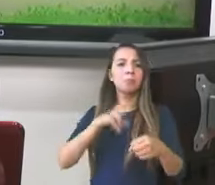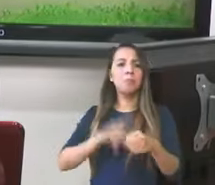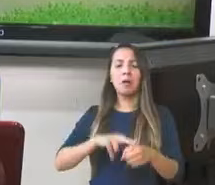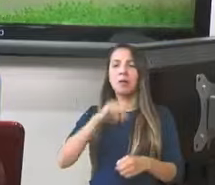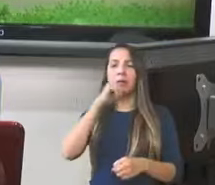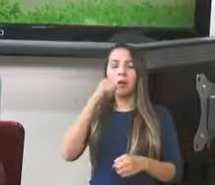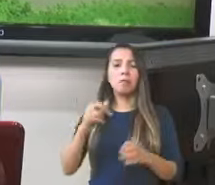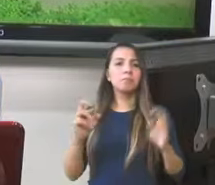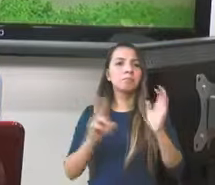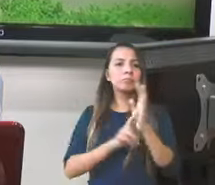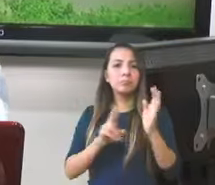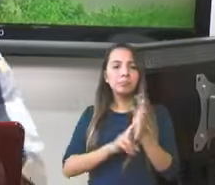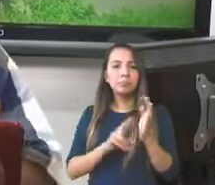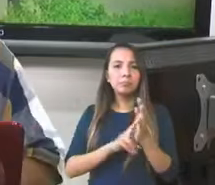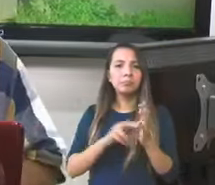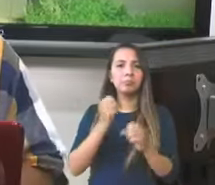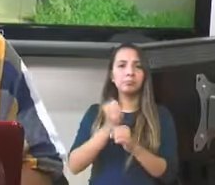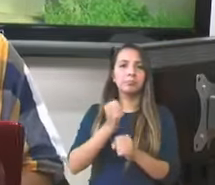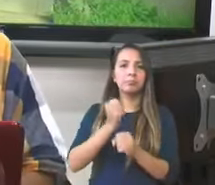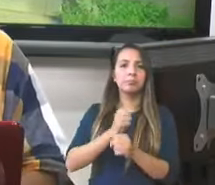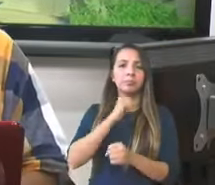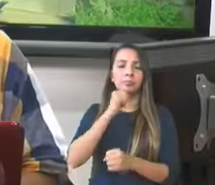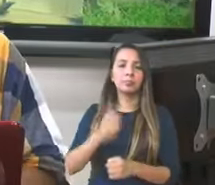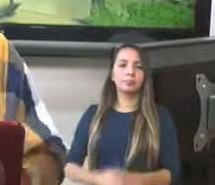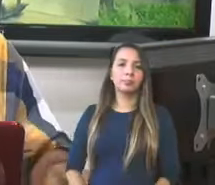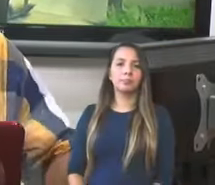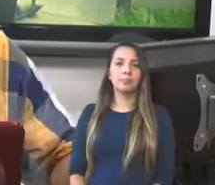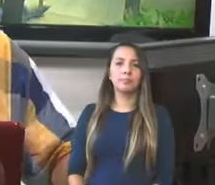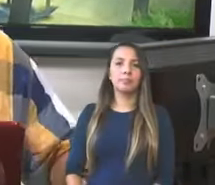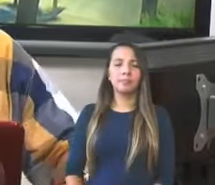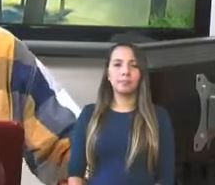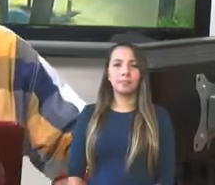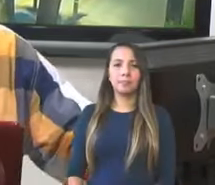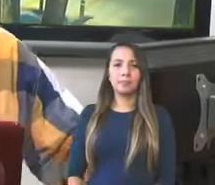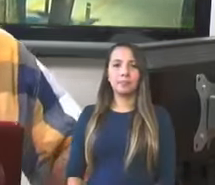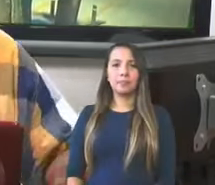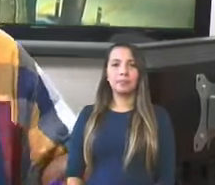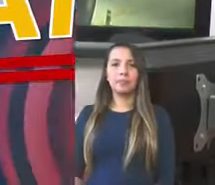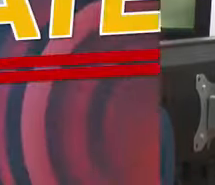tiempo del simulacro. Gracias, vamos a este momento.